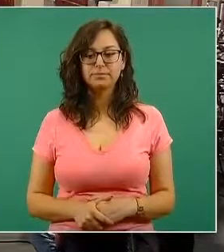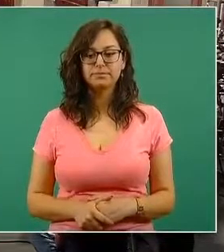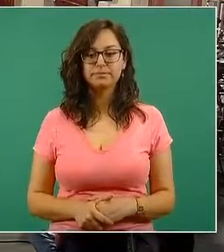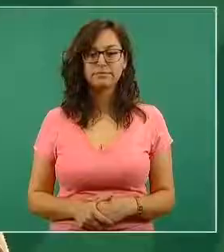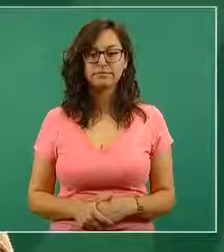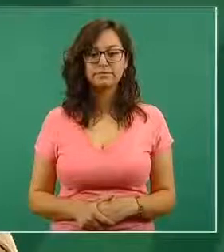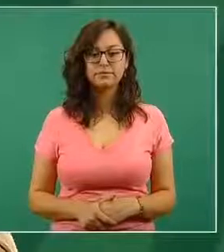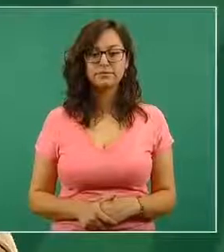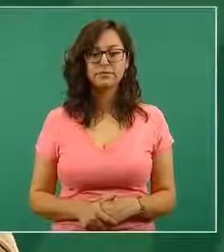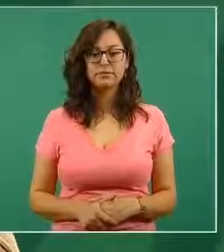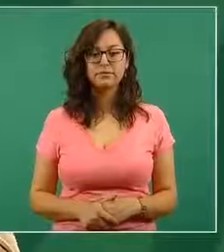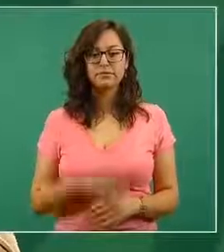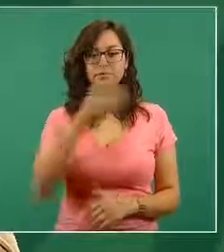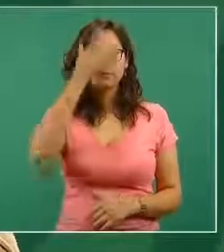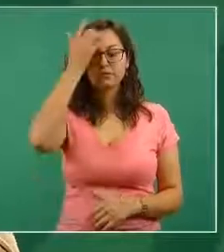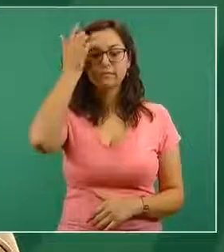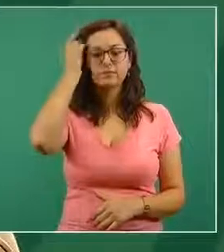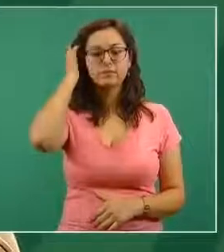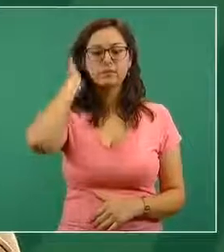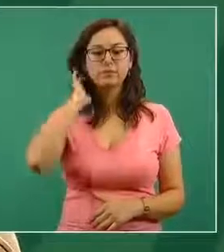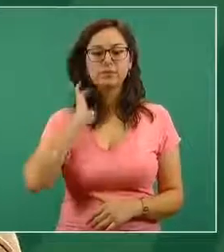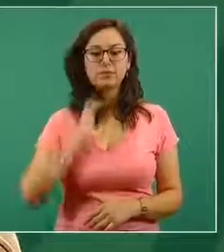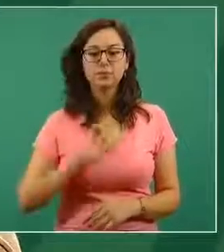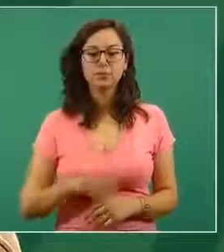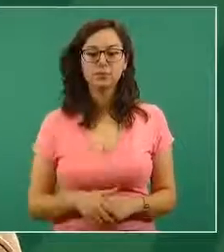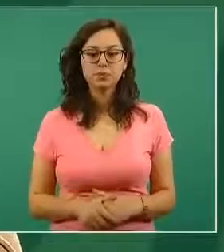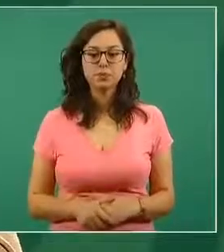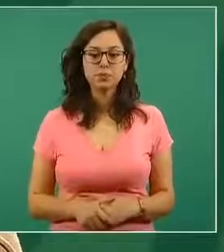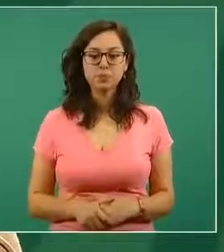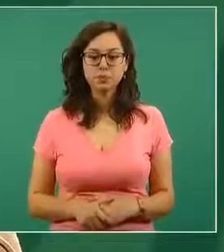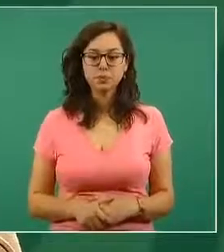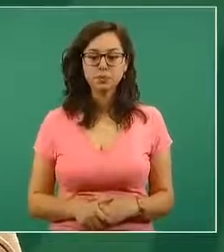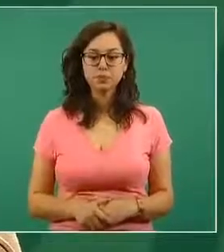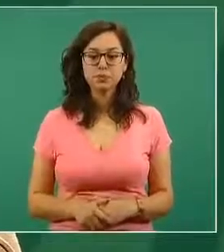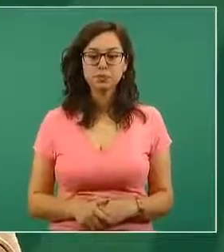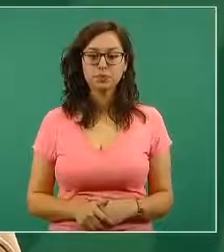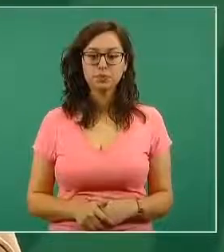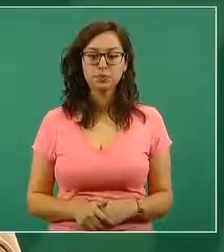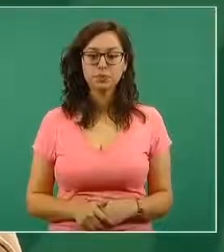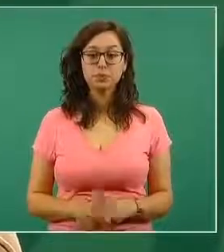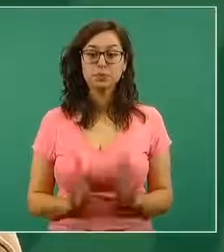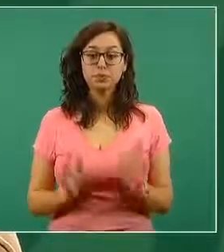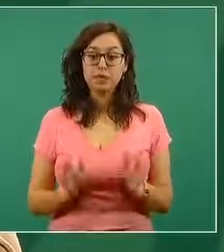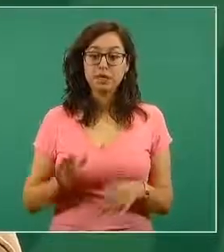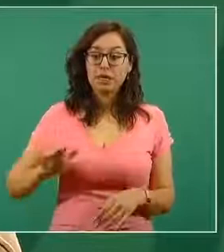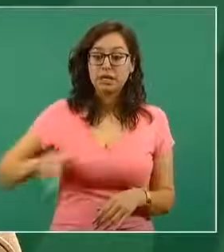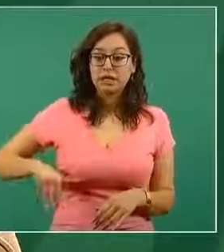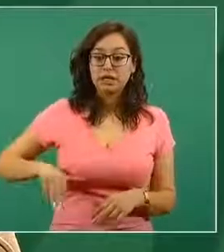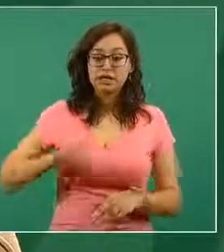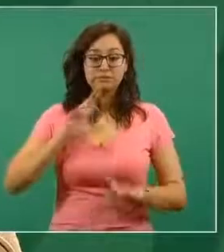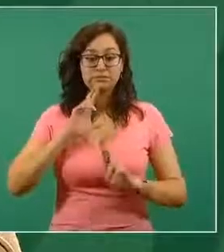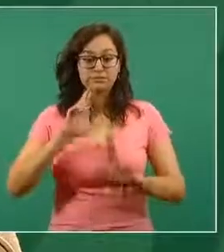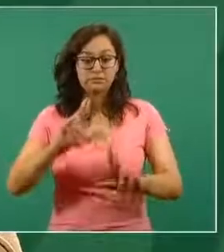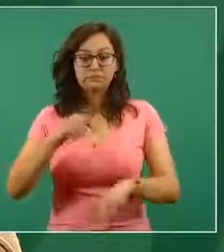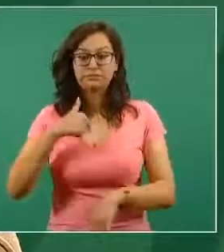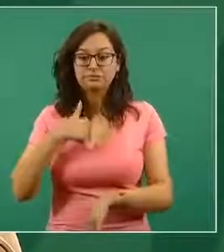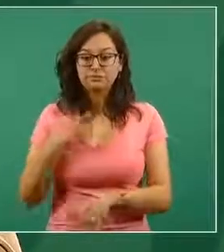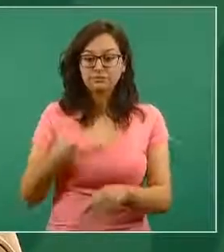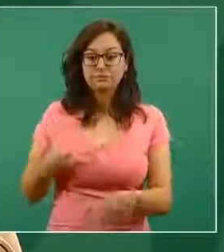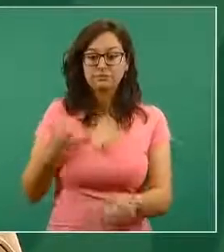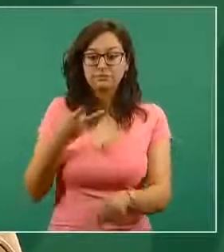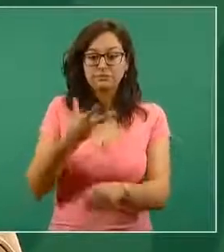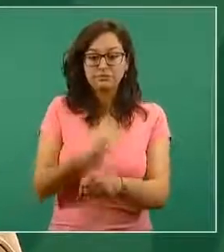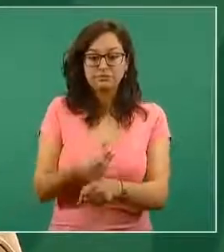Pues simplemente para ahondar en una de las respuestas que ya el doctor Ruy López Ridaura nos apoyó amablemente en relación a